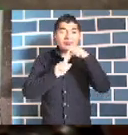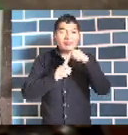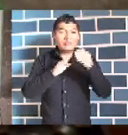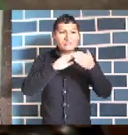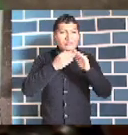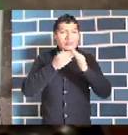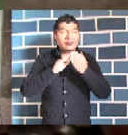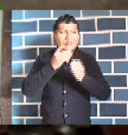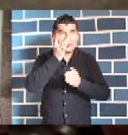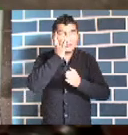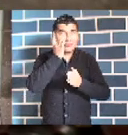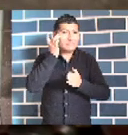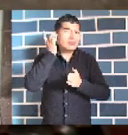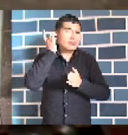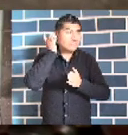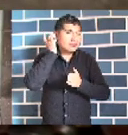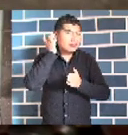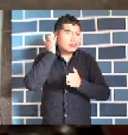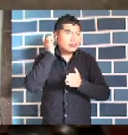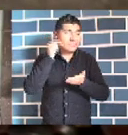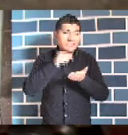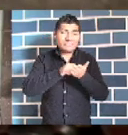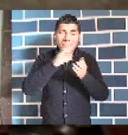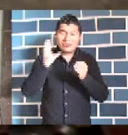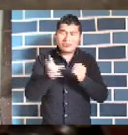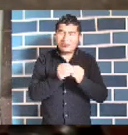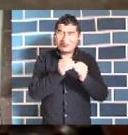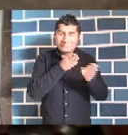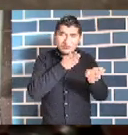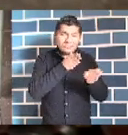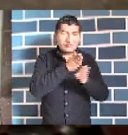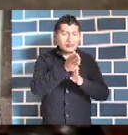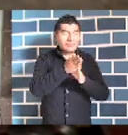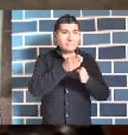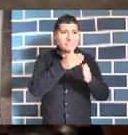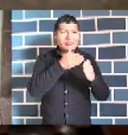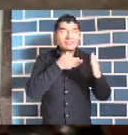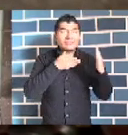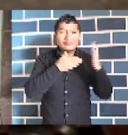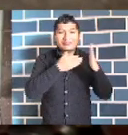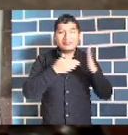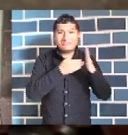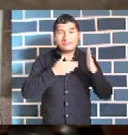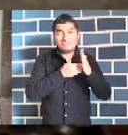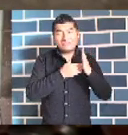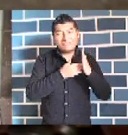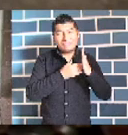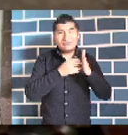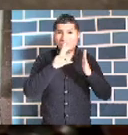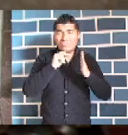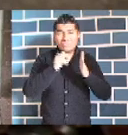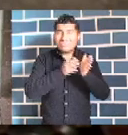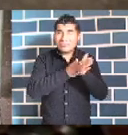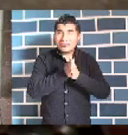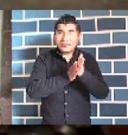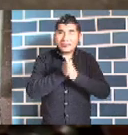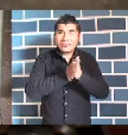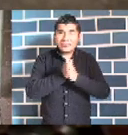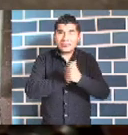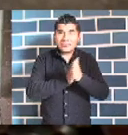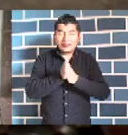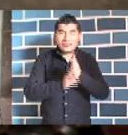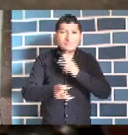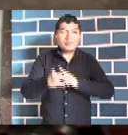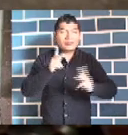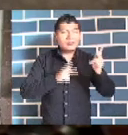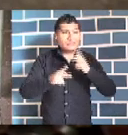pueblos indígenas que serán los más directamente afectados no el interés de